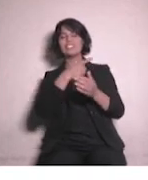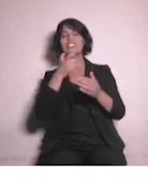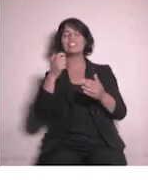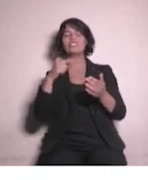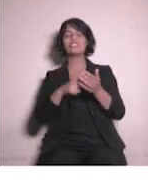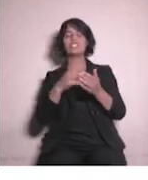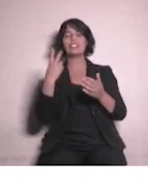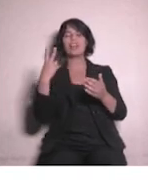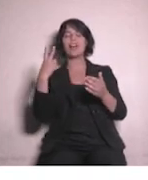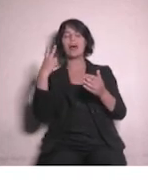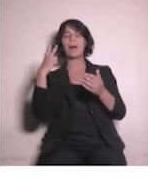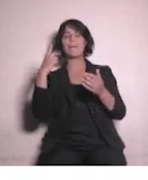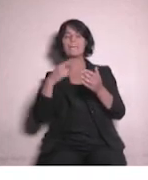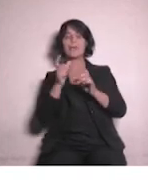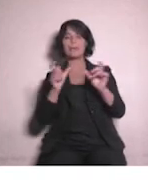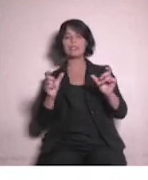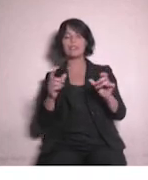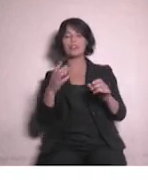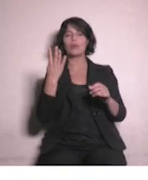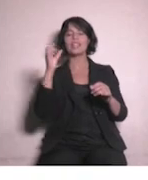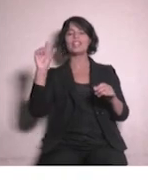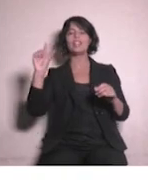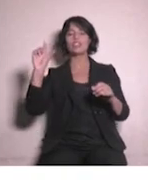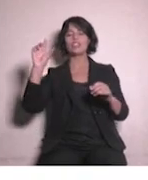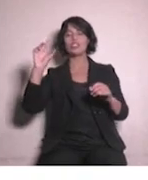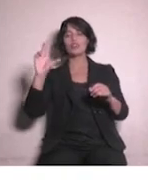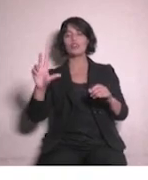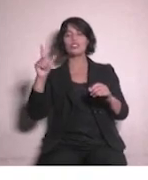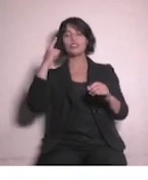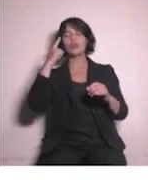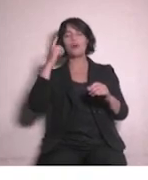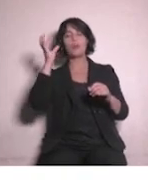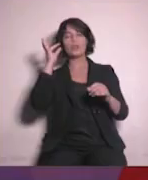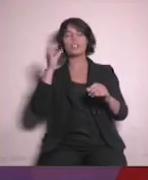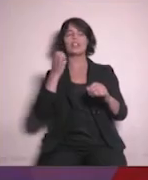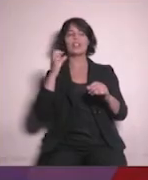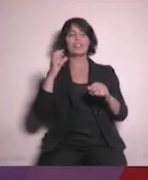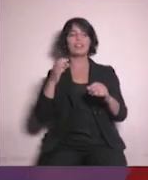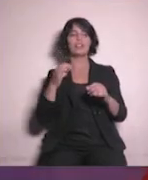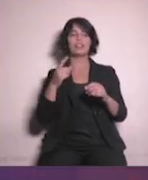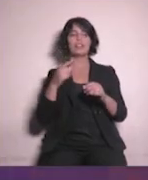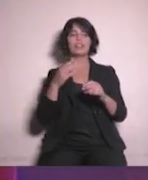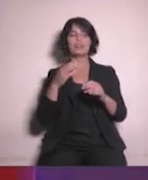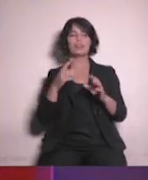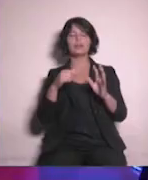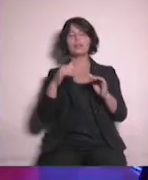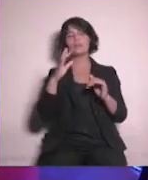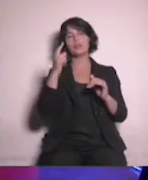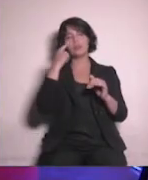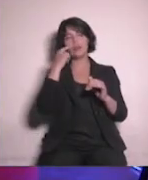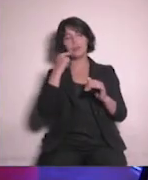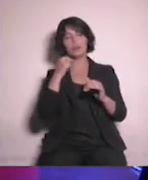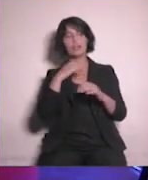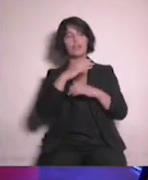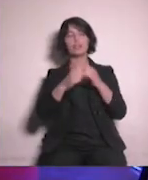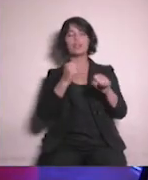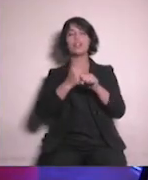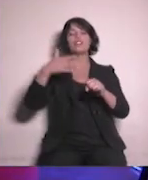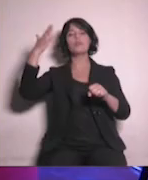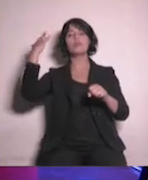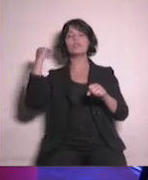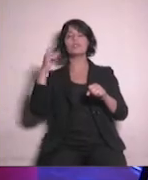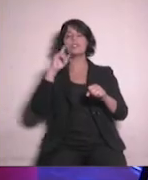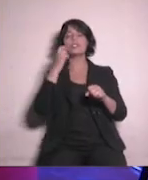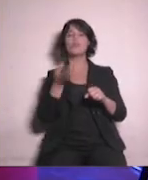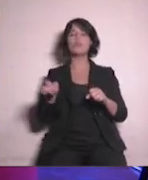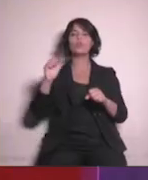afiliados, 48% mujeres, 52% hombres, y es un fondo que tiene en el año pasado casi un 10%